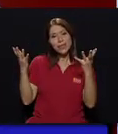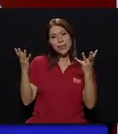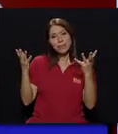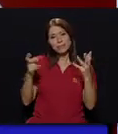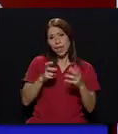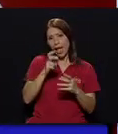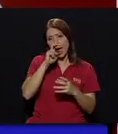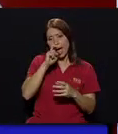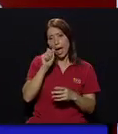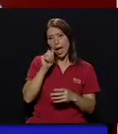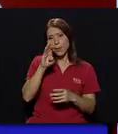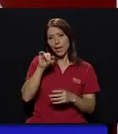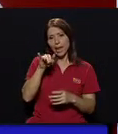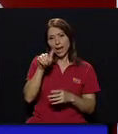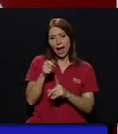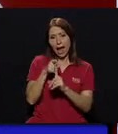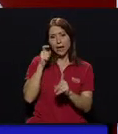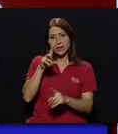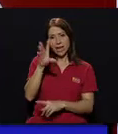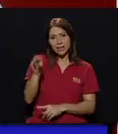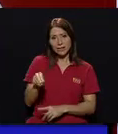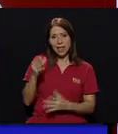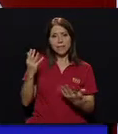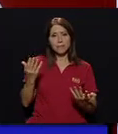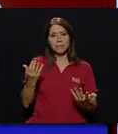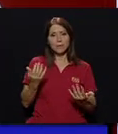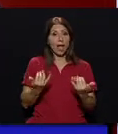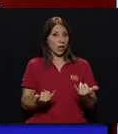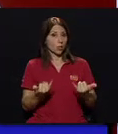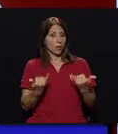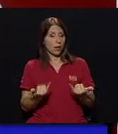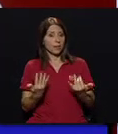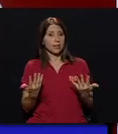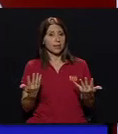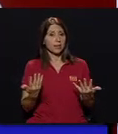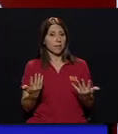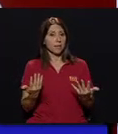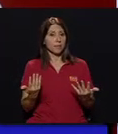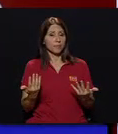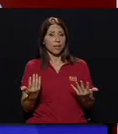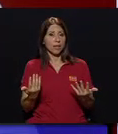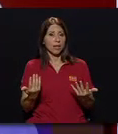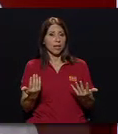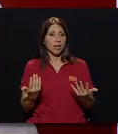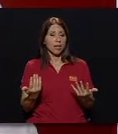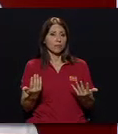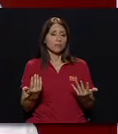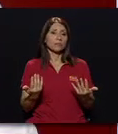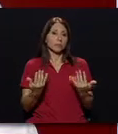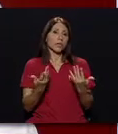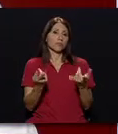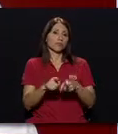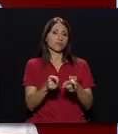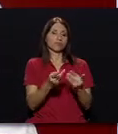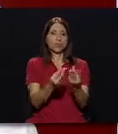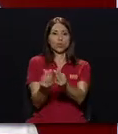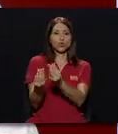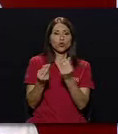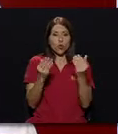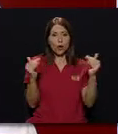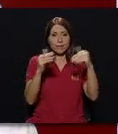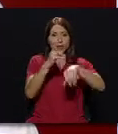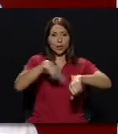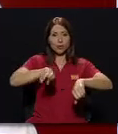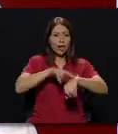del ingreso de la abeja africanizada, ¿verdad? Actualmente la producción se da a